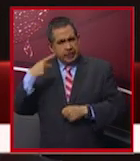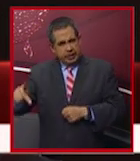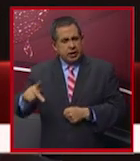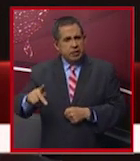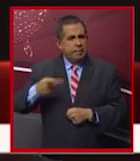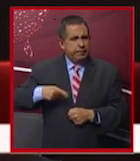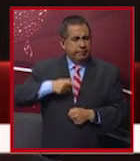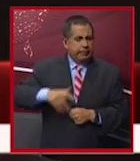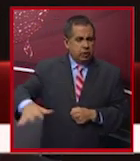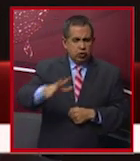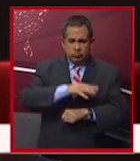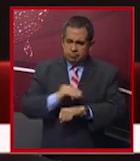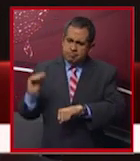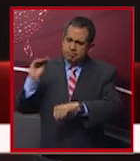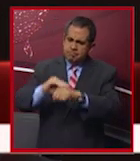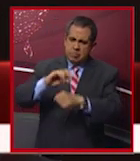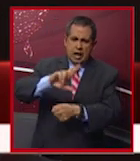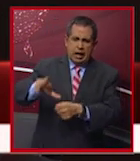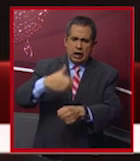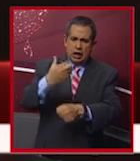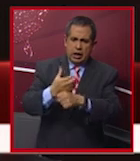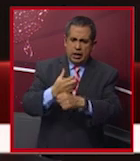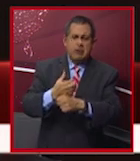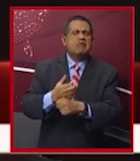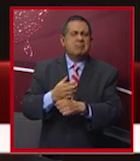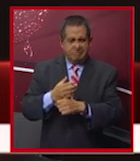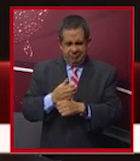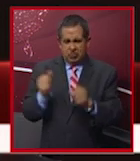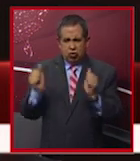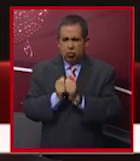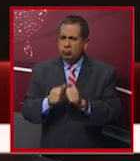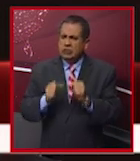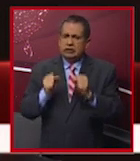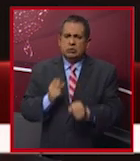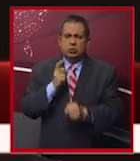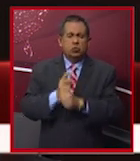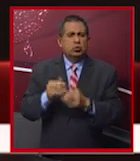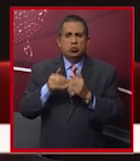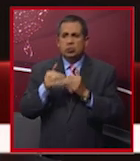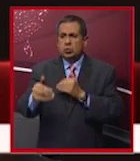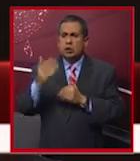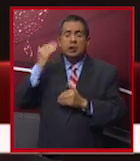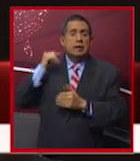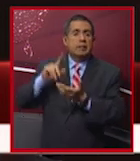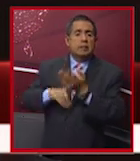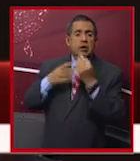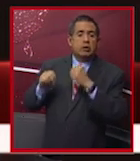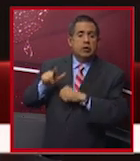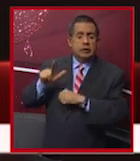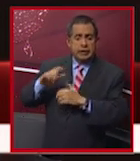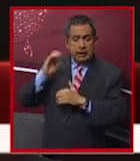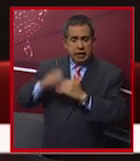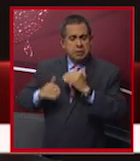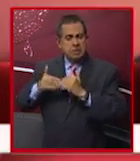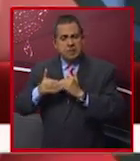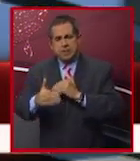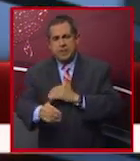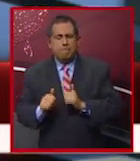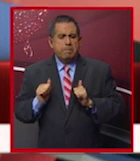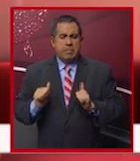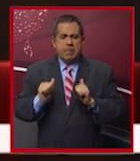la institucionalización de la República que nos ha permitido vivir con estabilidad desde el fin de la guerra en 1917 hasta nuestros